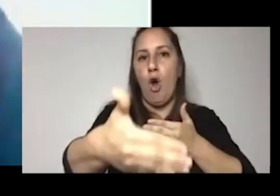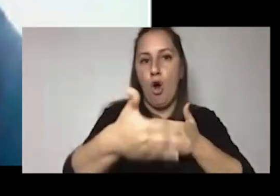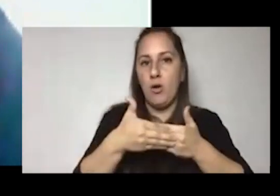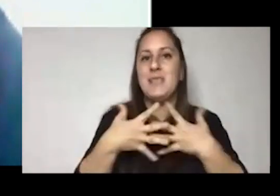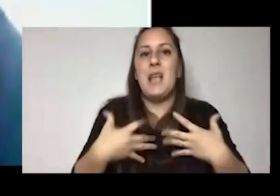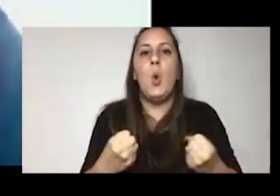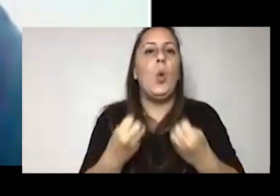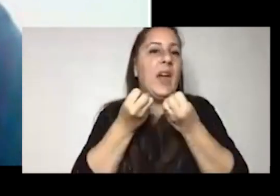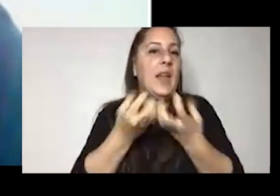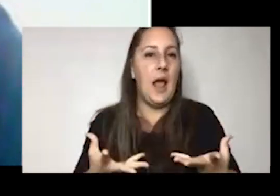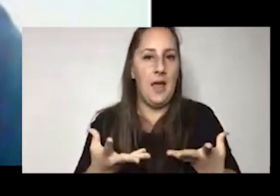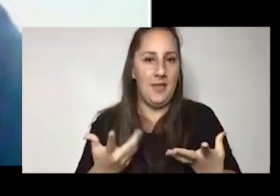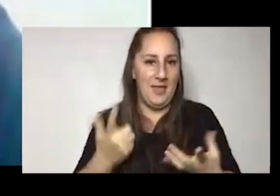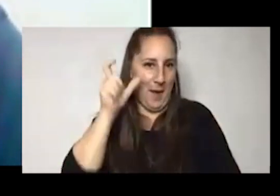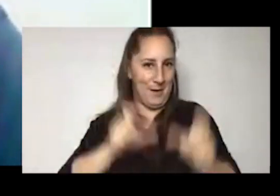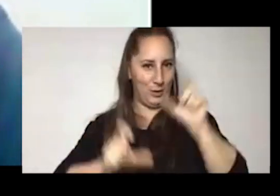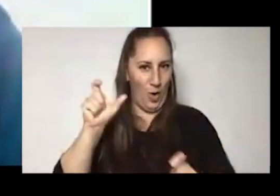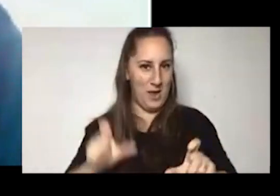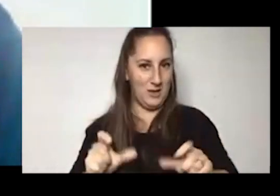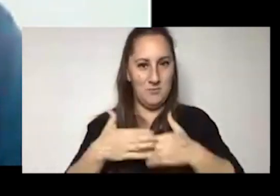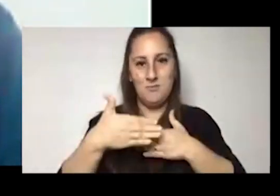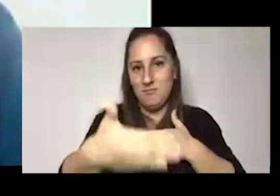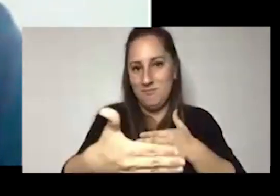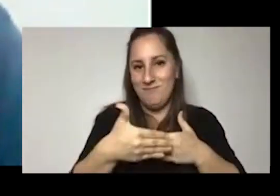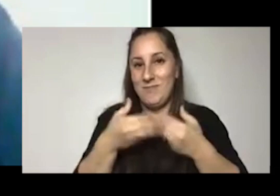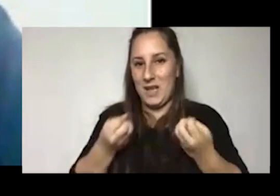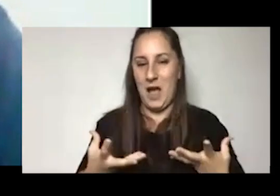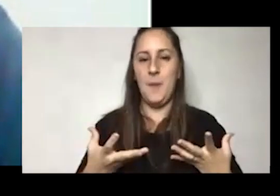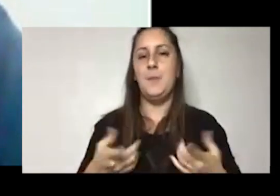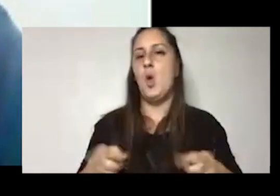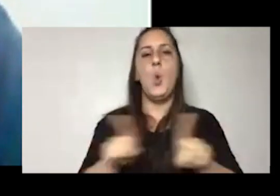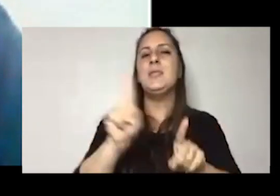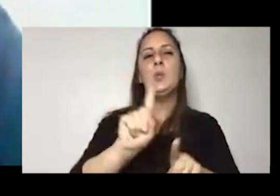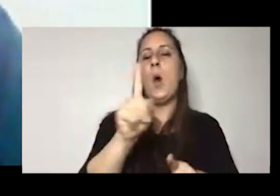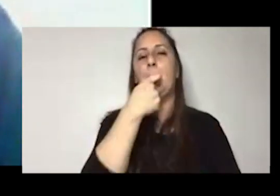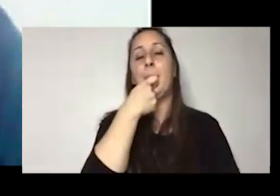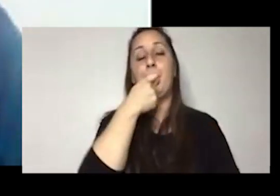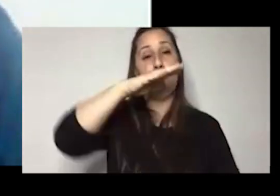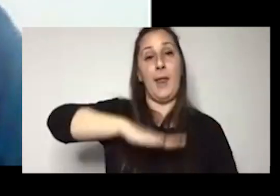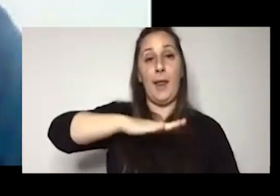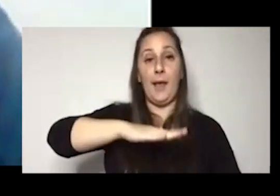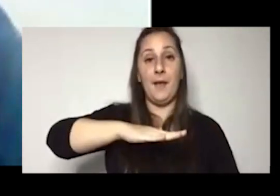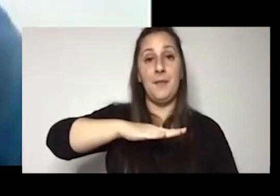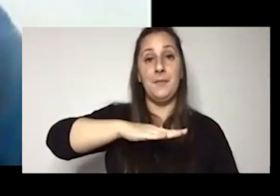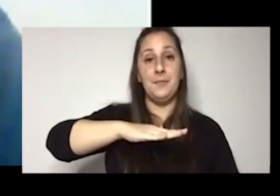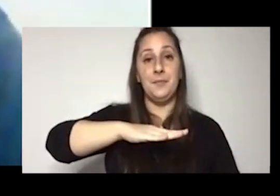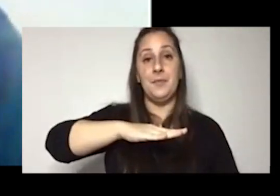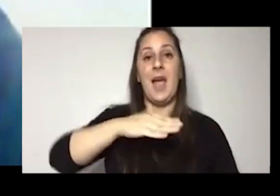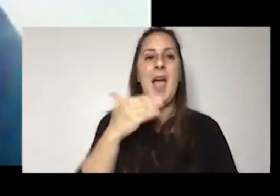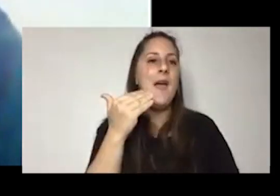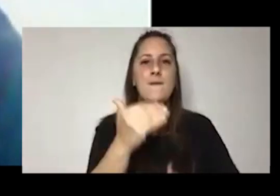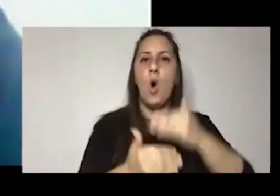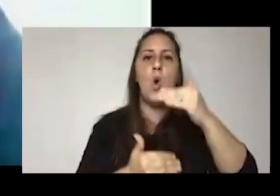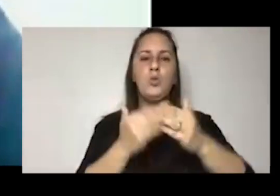las personas, ¿sí? Muchas veces no es lo mismo, incluso en un niño, la evolución es mucho más rápida,